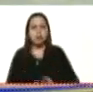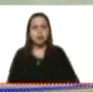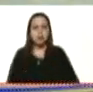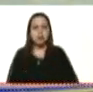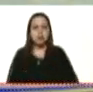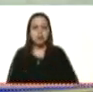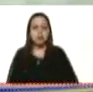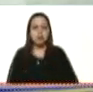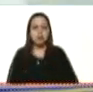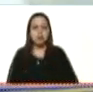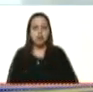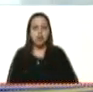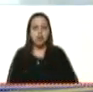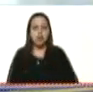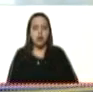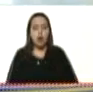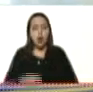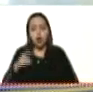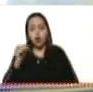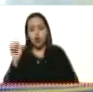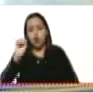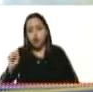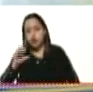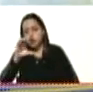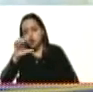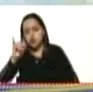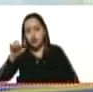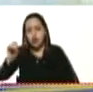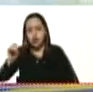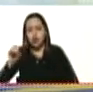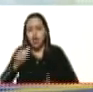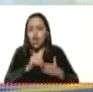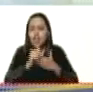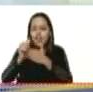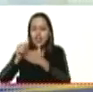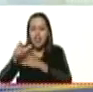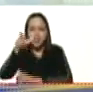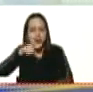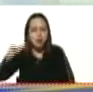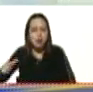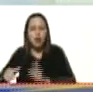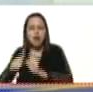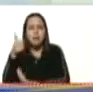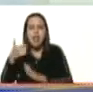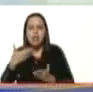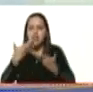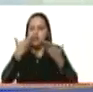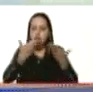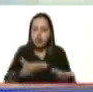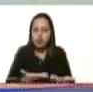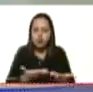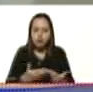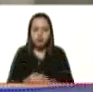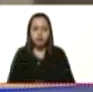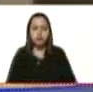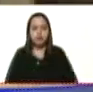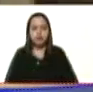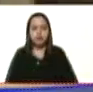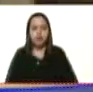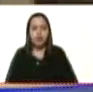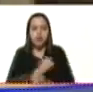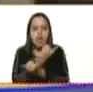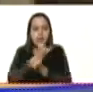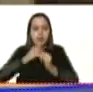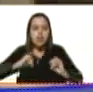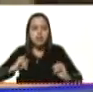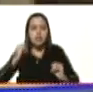fue uno de los líderes civiles que más aportó a la